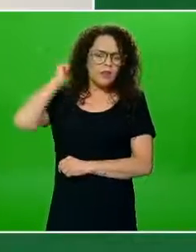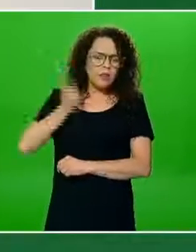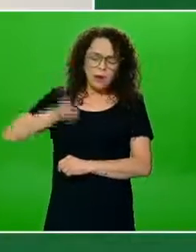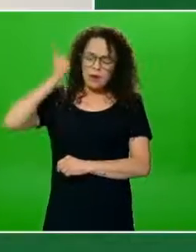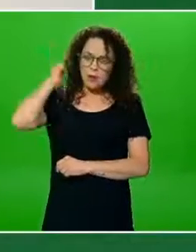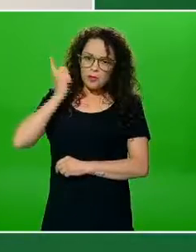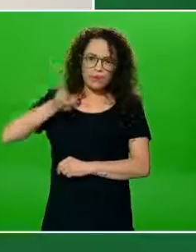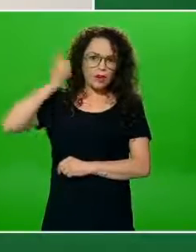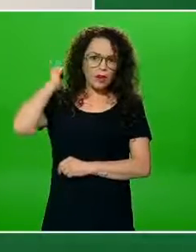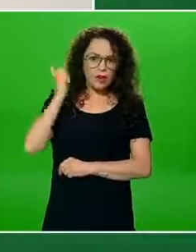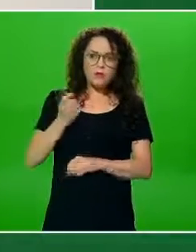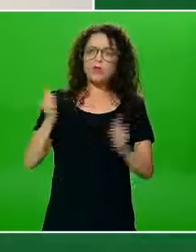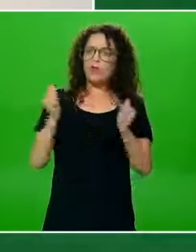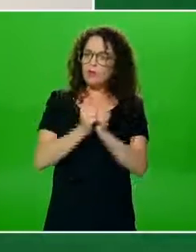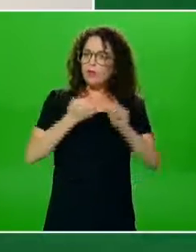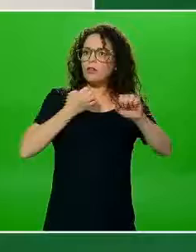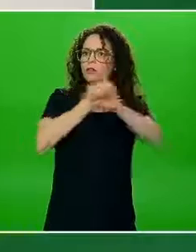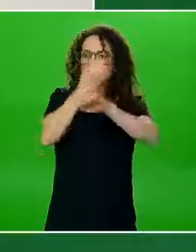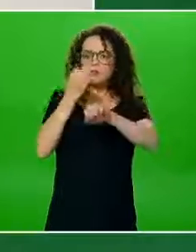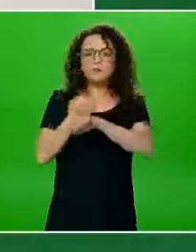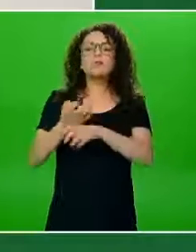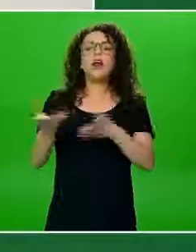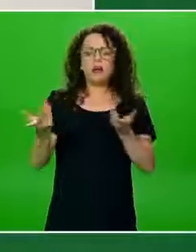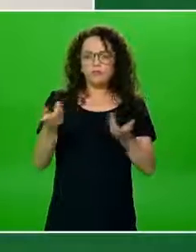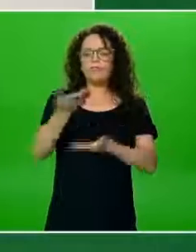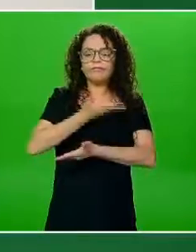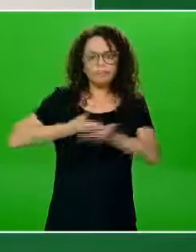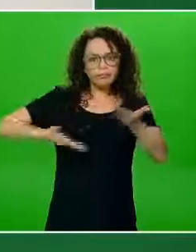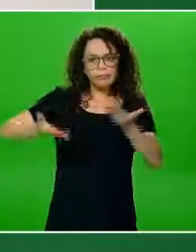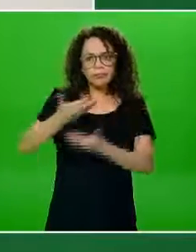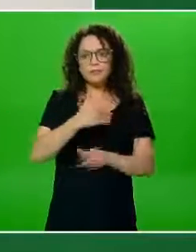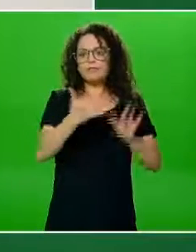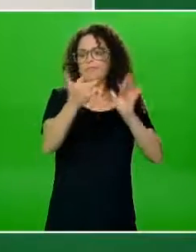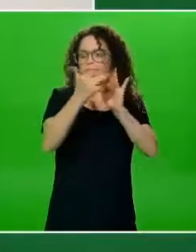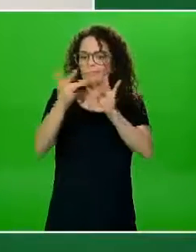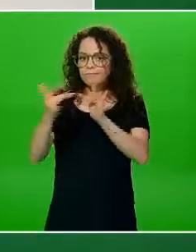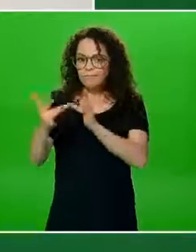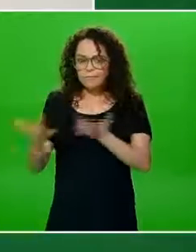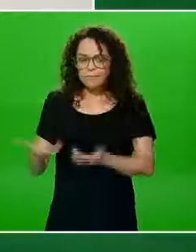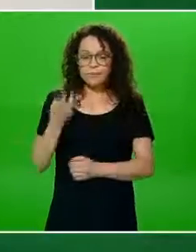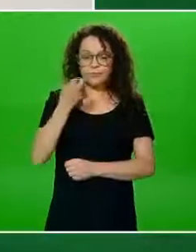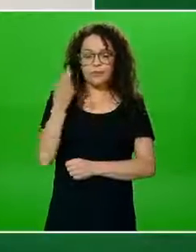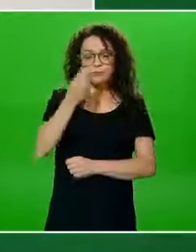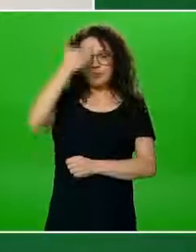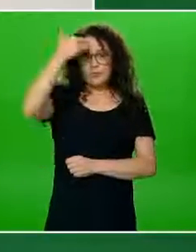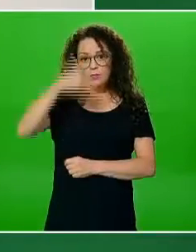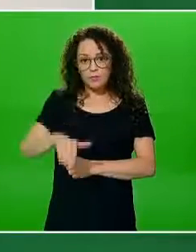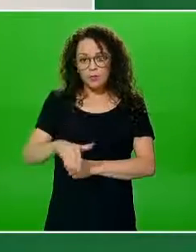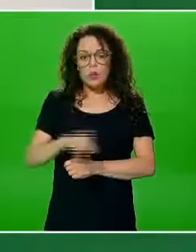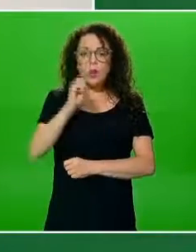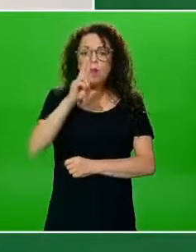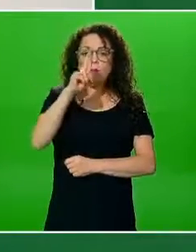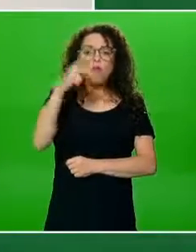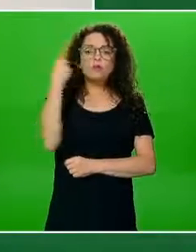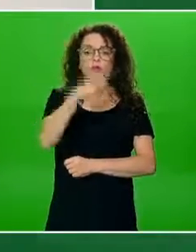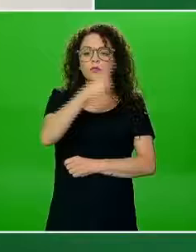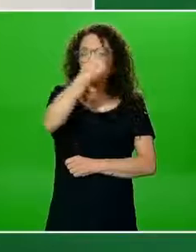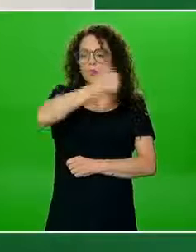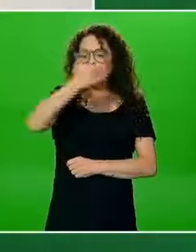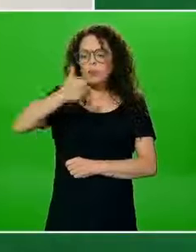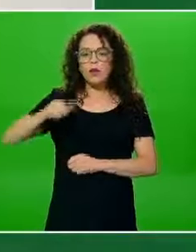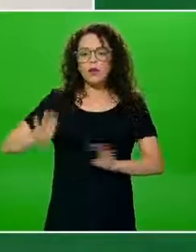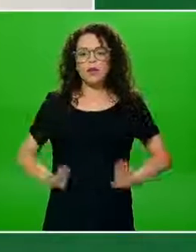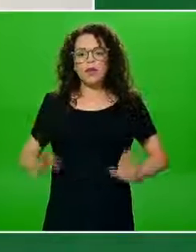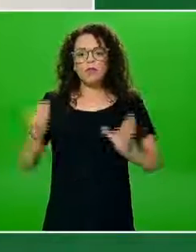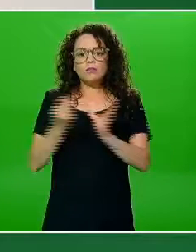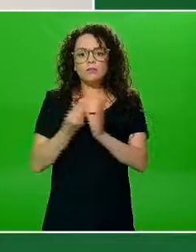enlazándonos con las entidades federativas y cruzando la información de los ESAVIs por vacunas contra COVID-19 con